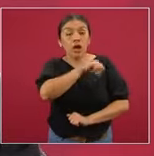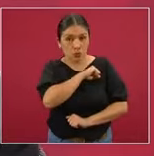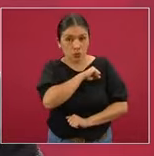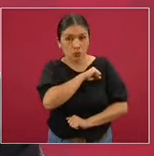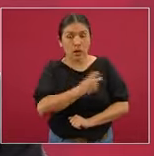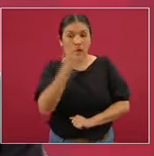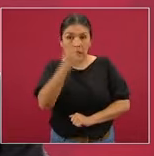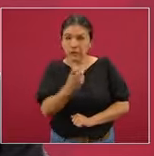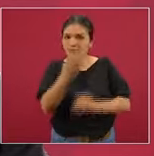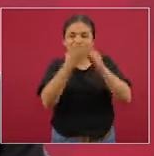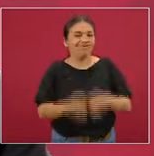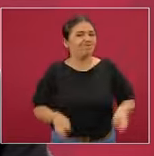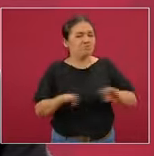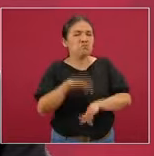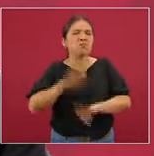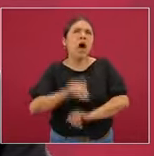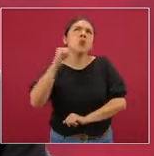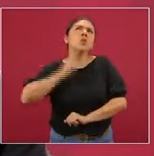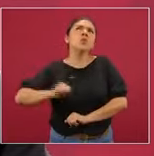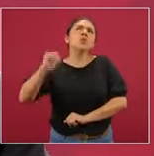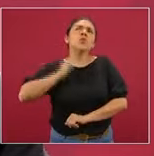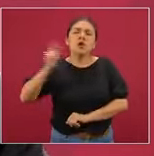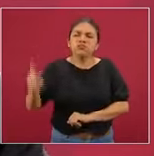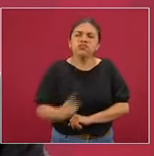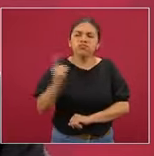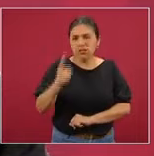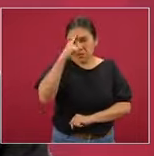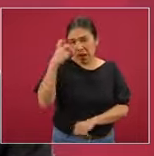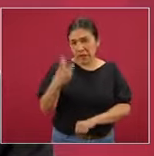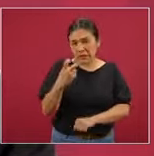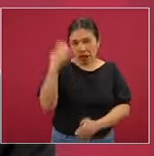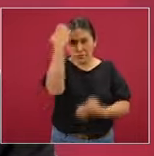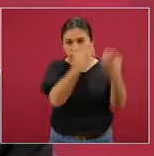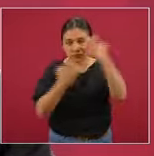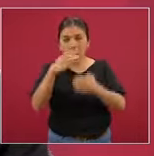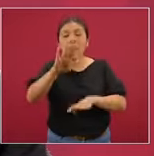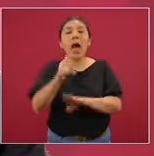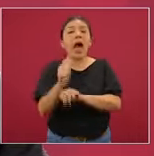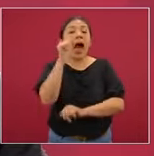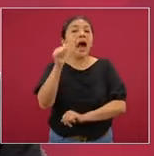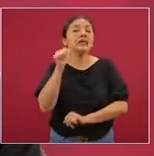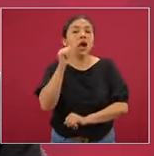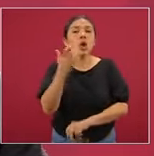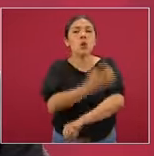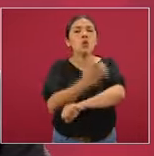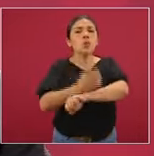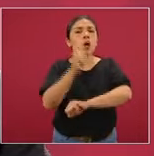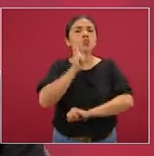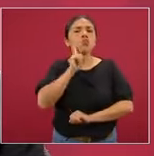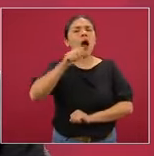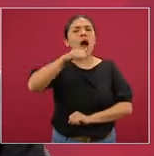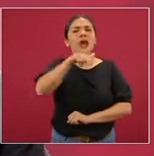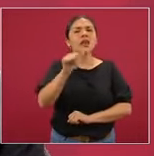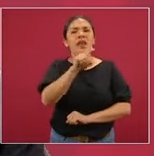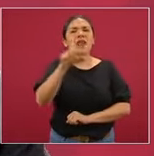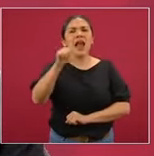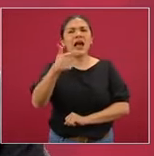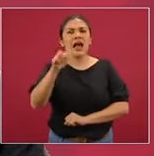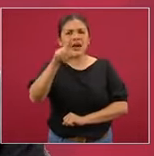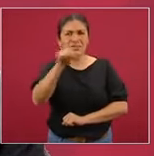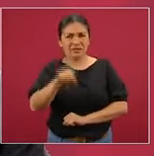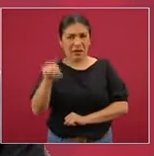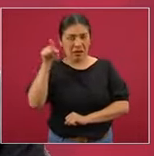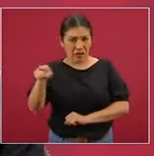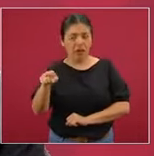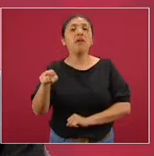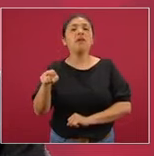es uno de los recursos más antiguos de la vigilancia epidemiológica, pero ayer nuestra compañera Ana de la Garza, la doctora Ana Lucía de la